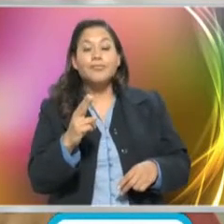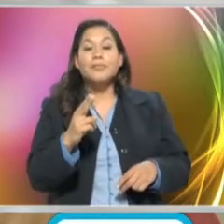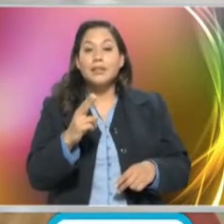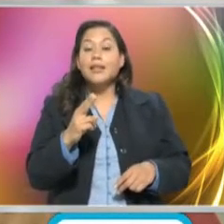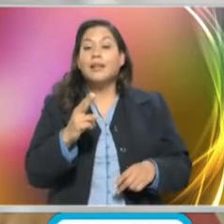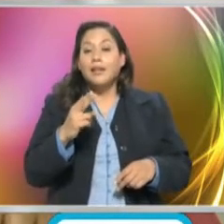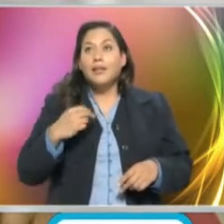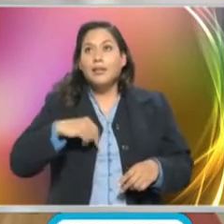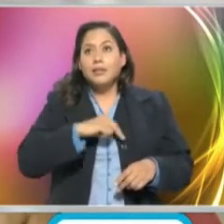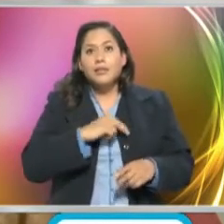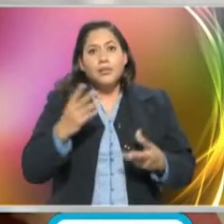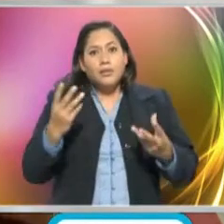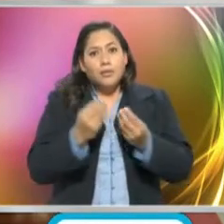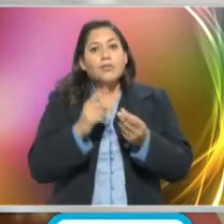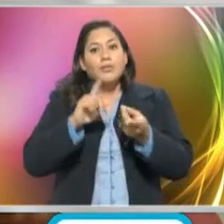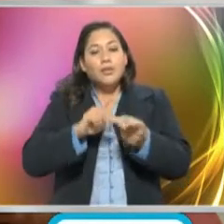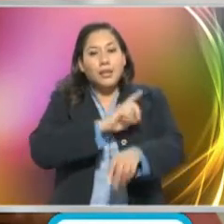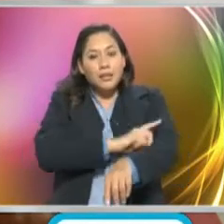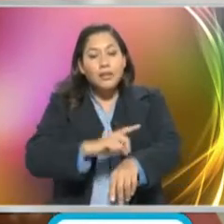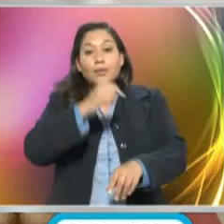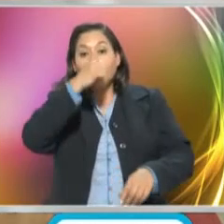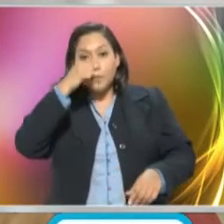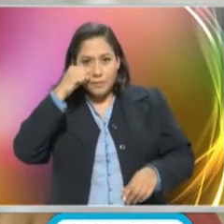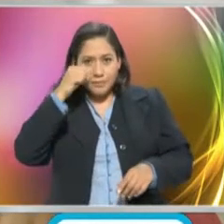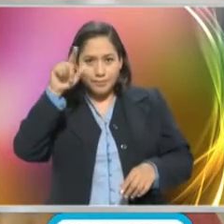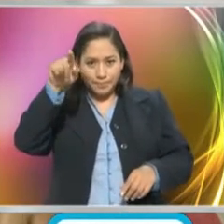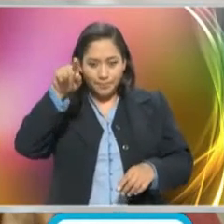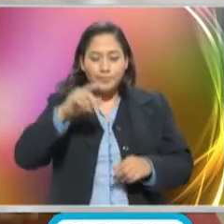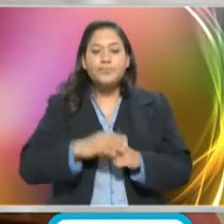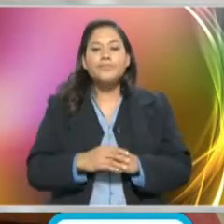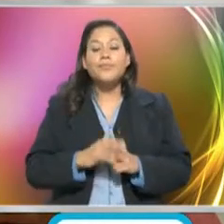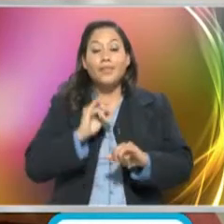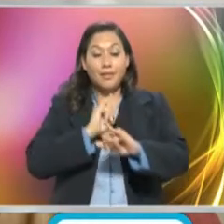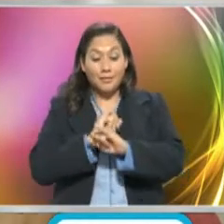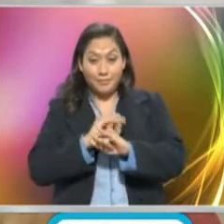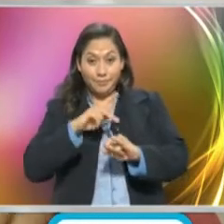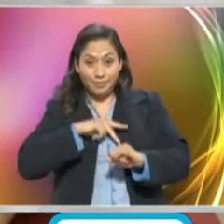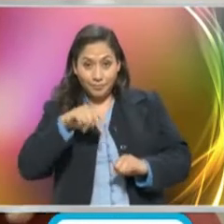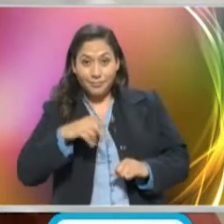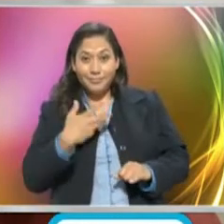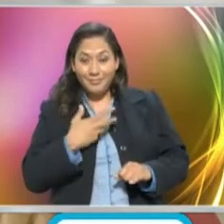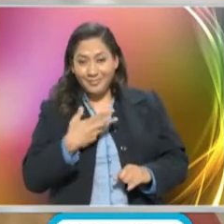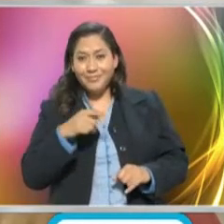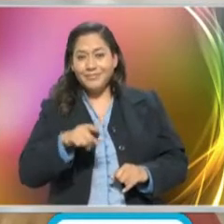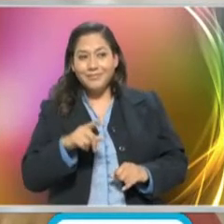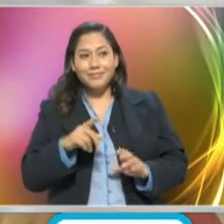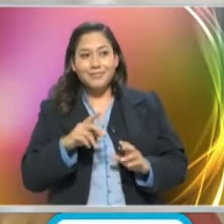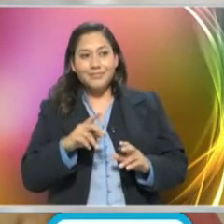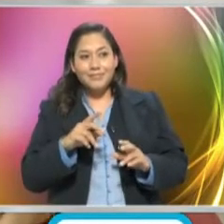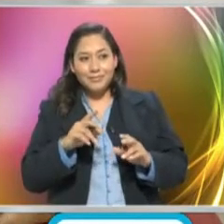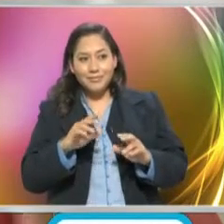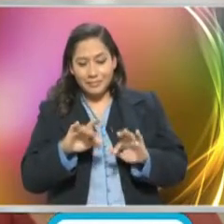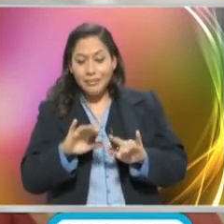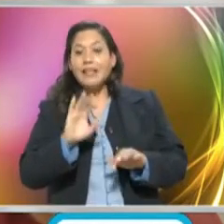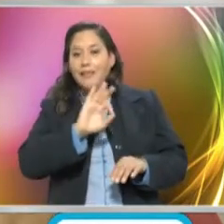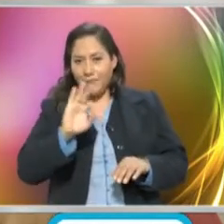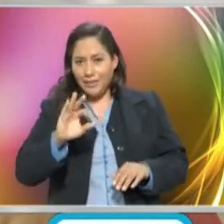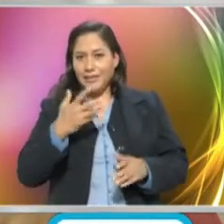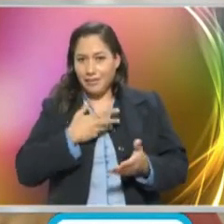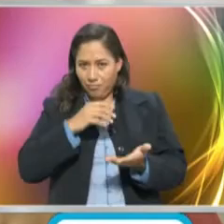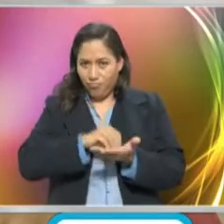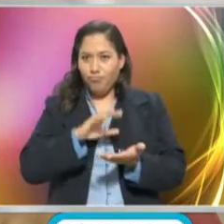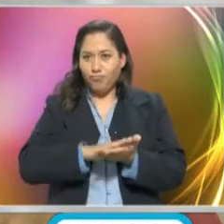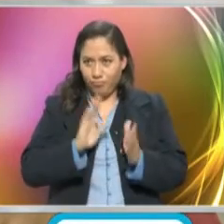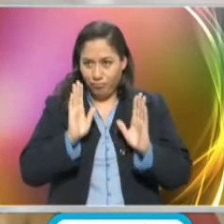celebrarlo en la delegación Benito Juárez. En nuestras redes sociales está ya los